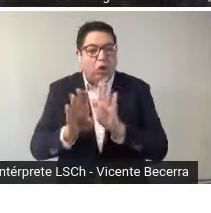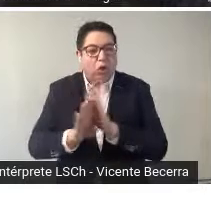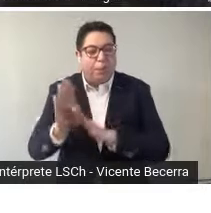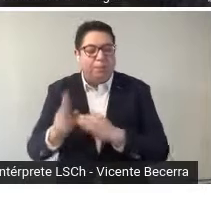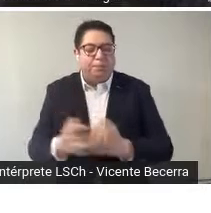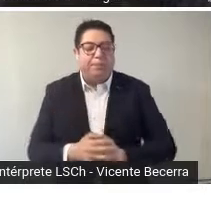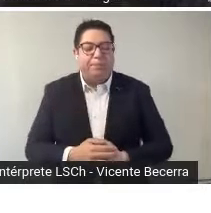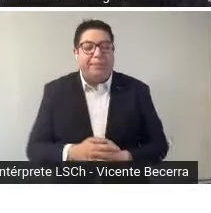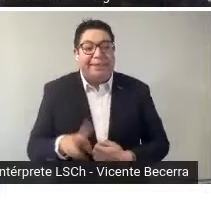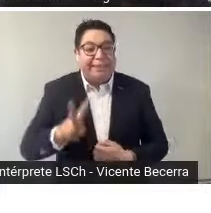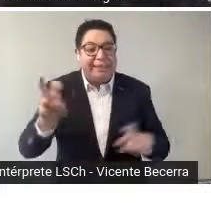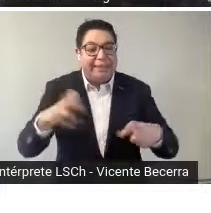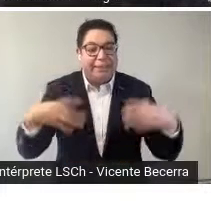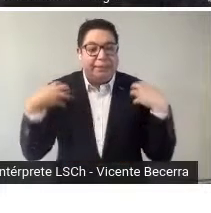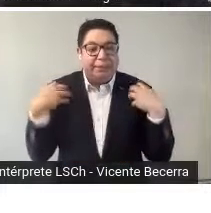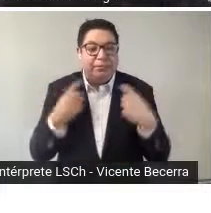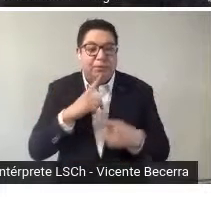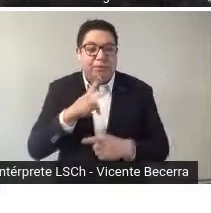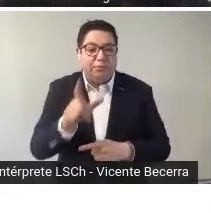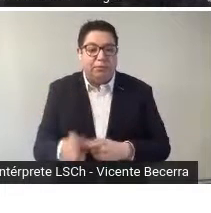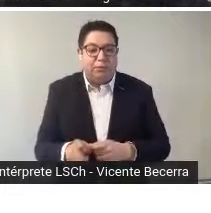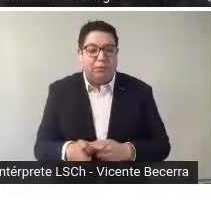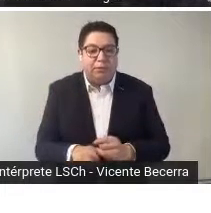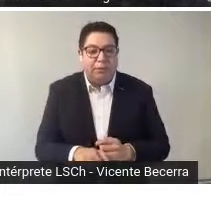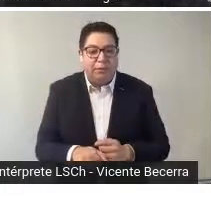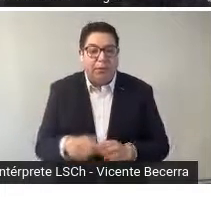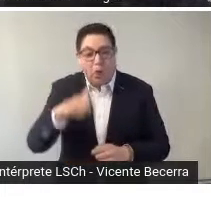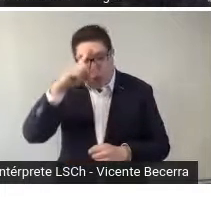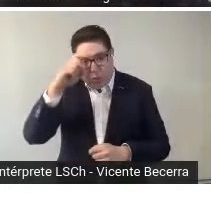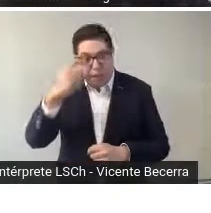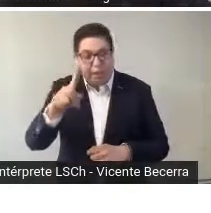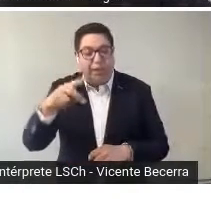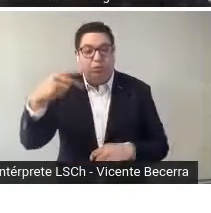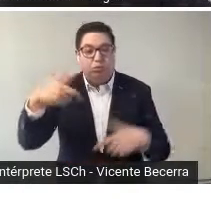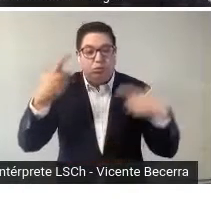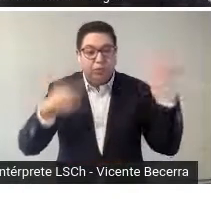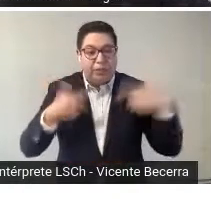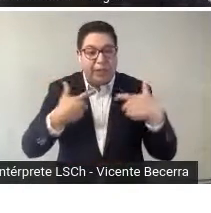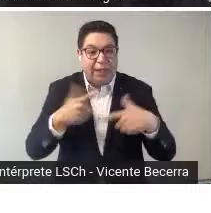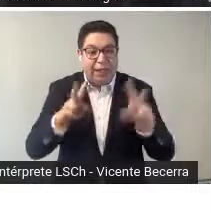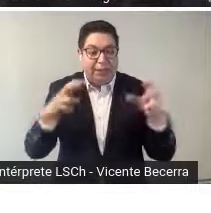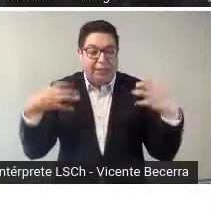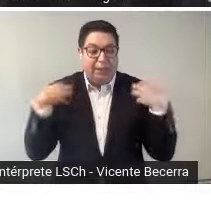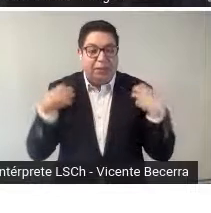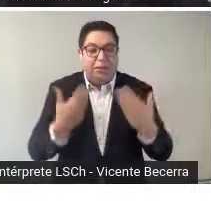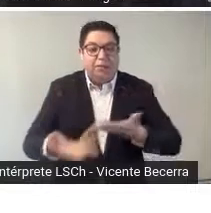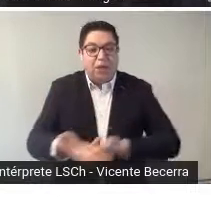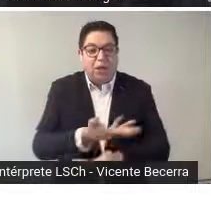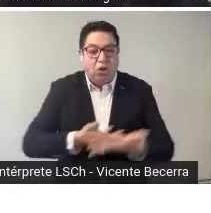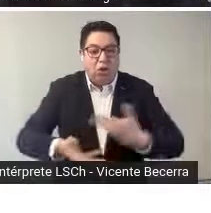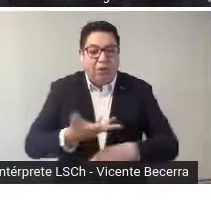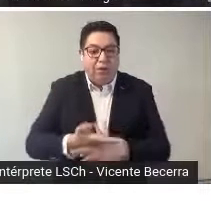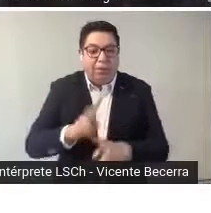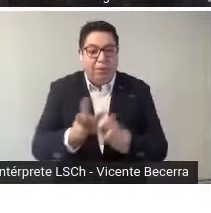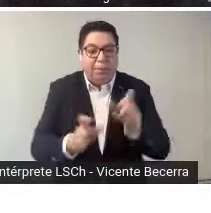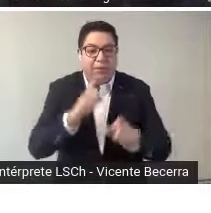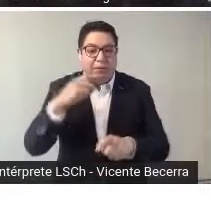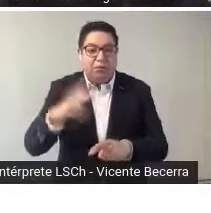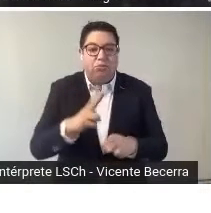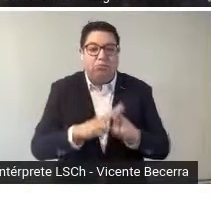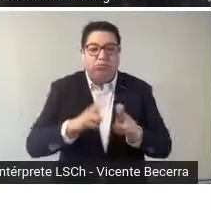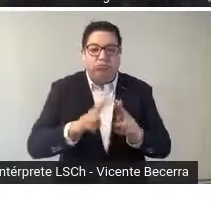esto encargado por el Hospital Regional de Talca. Cómo promover la colaboración y participación de manera